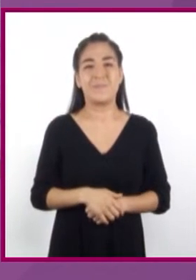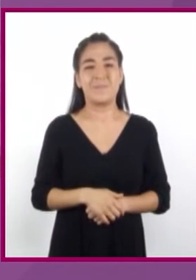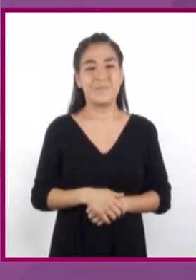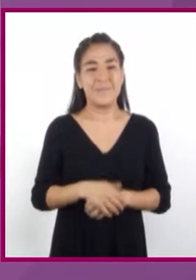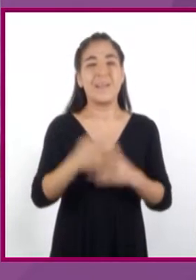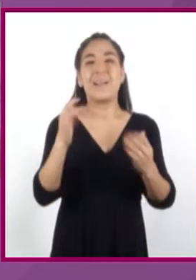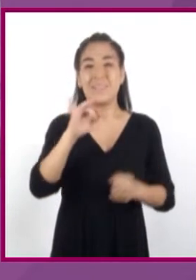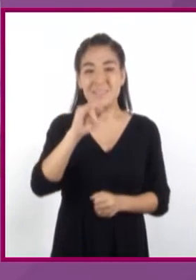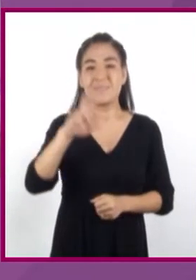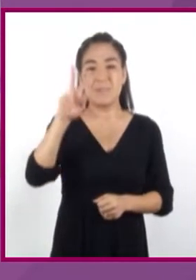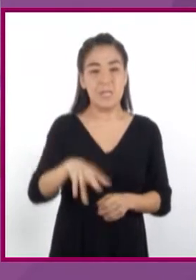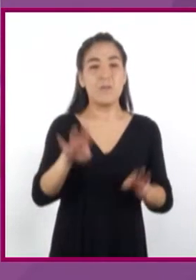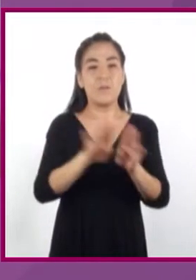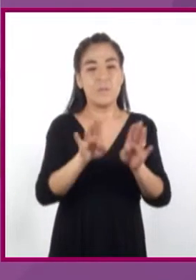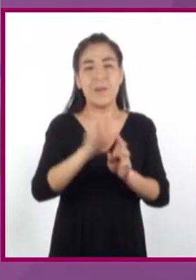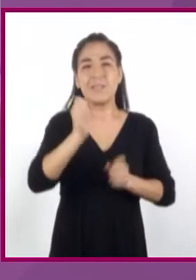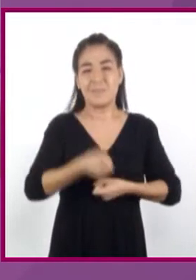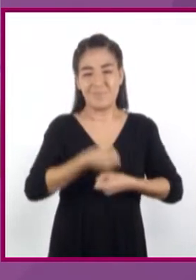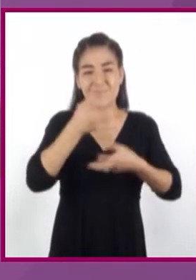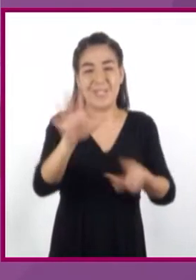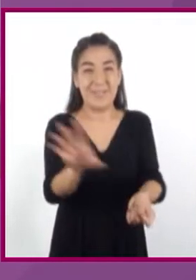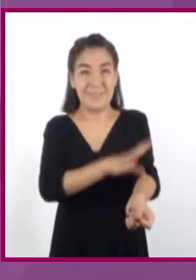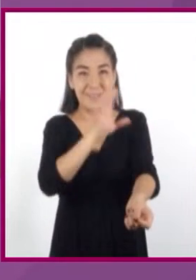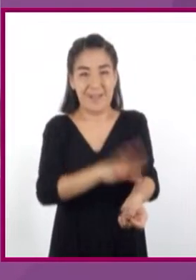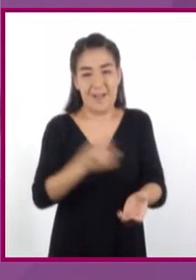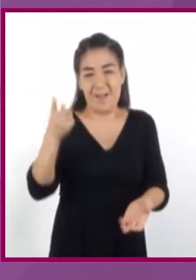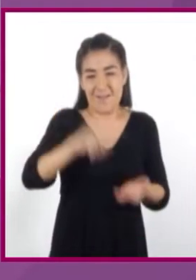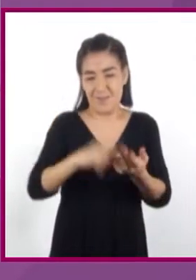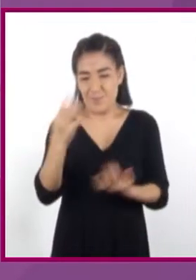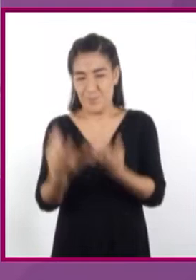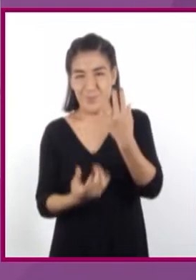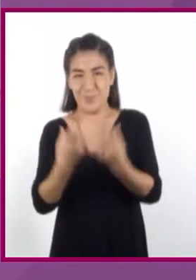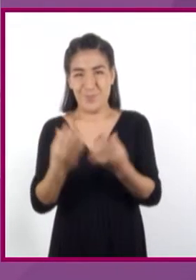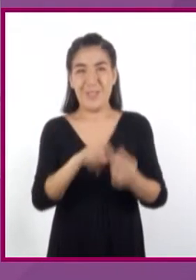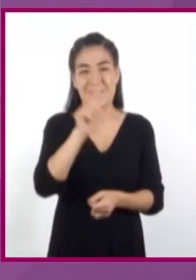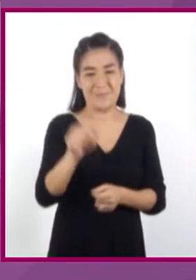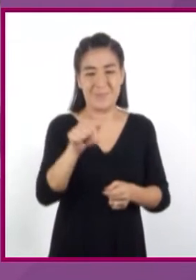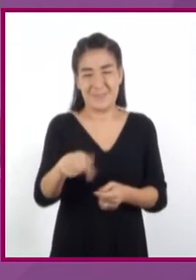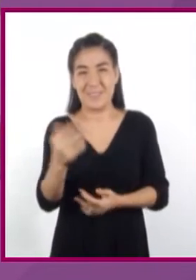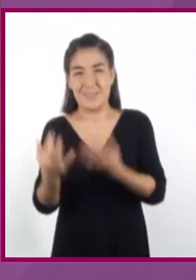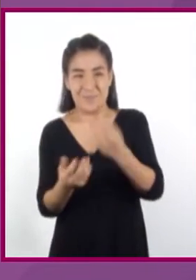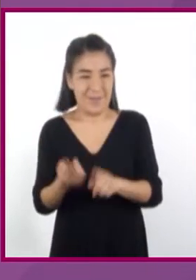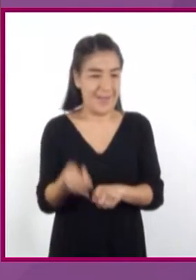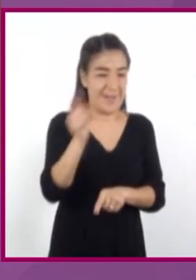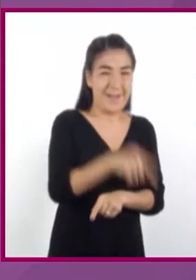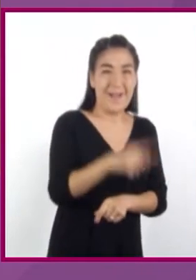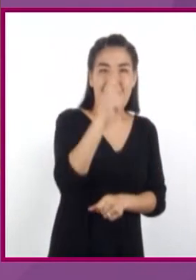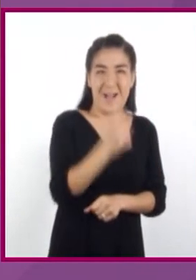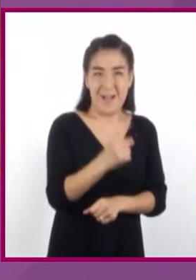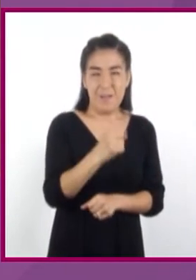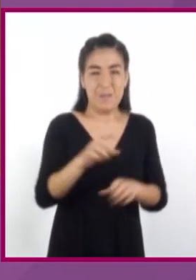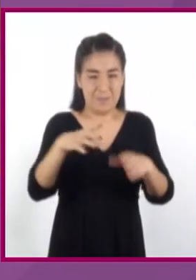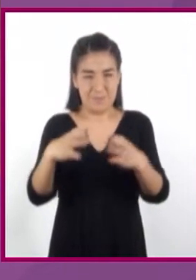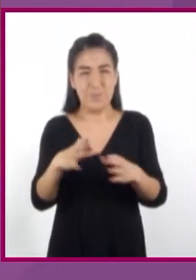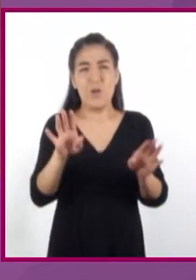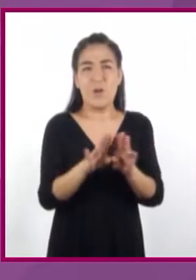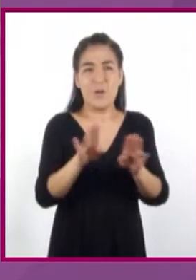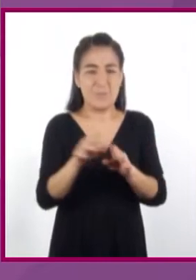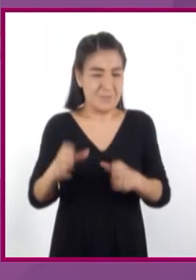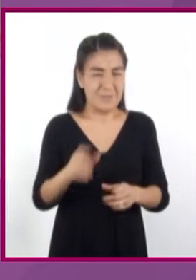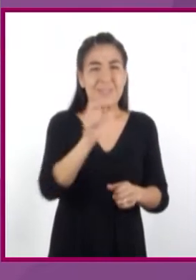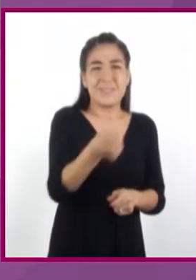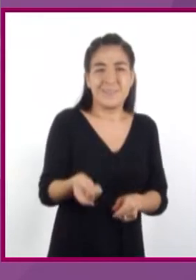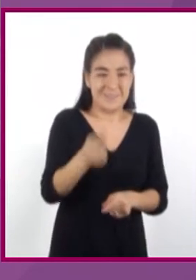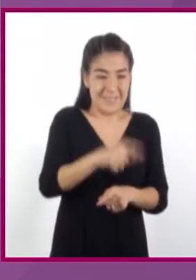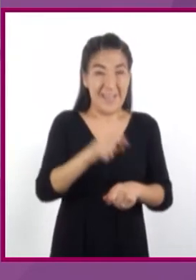Sí, la transferencia de energía del fuego al recipiente y del recipiente al agua, conforme pasa el tiempo,